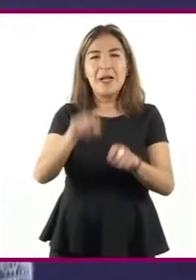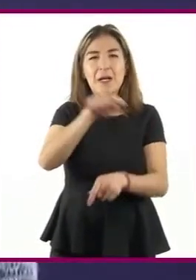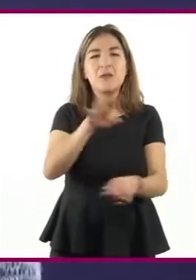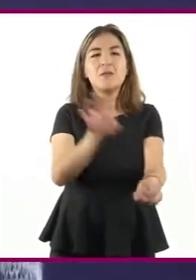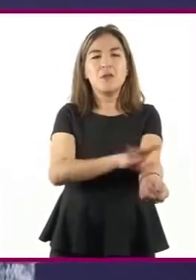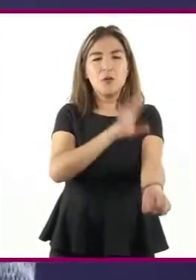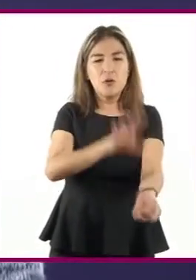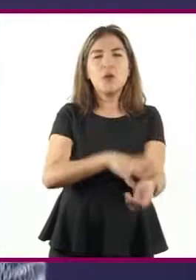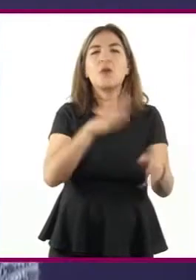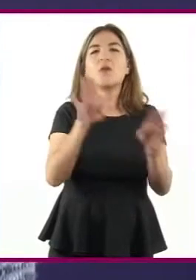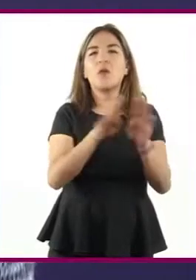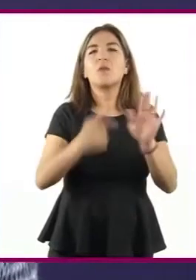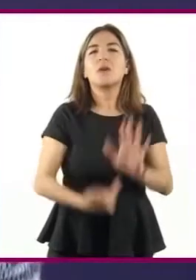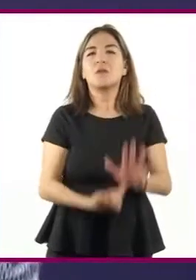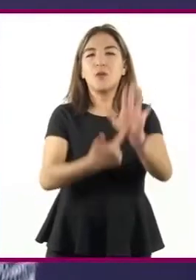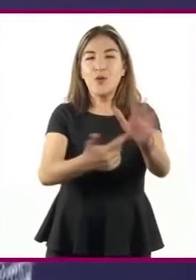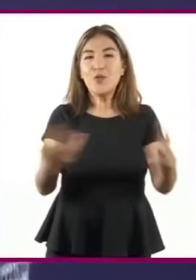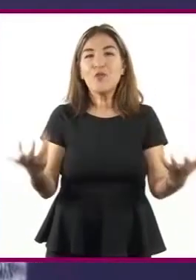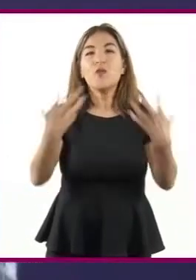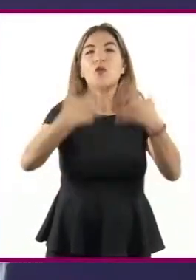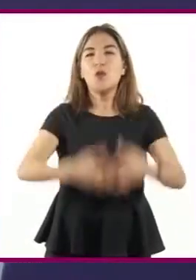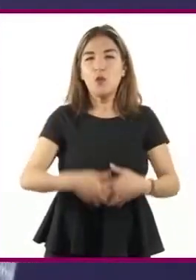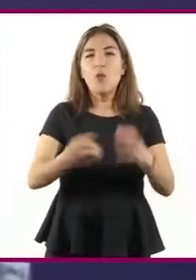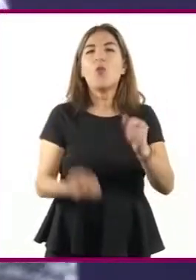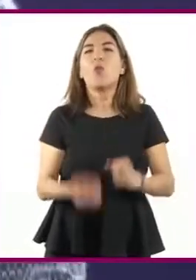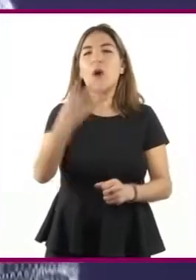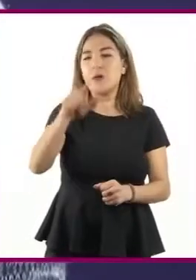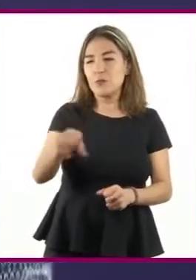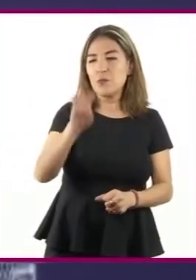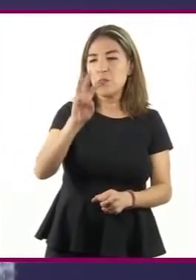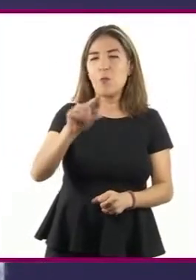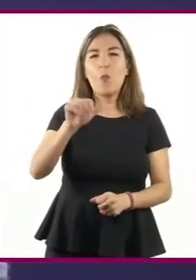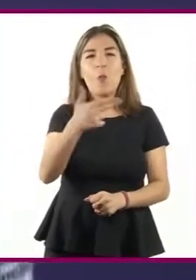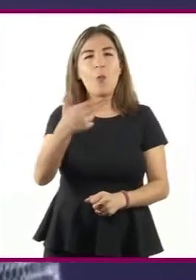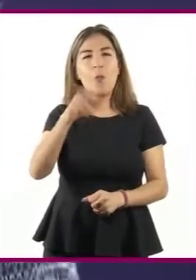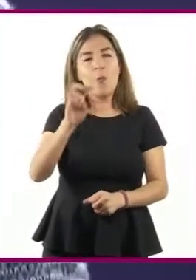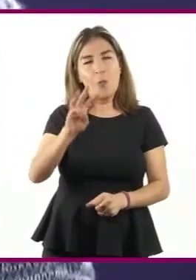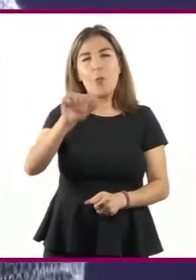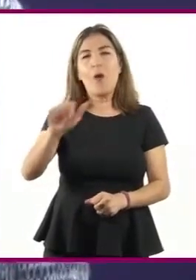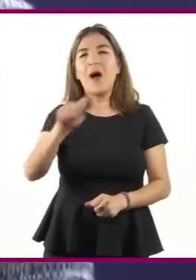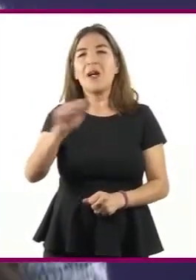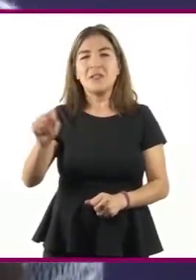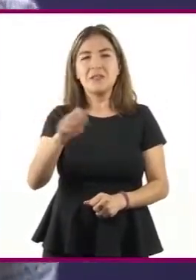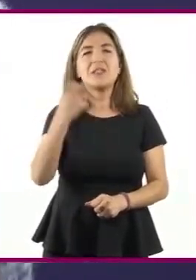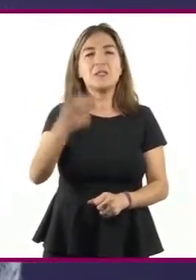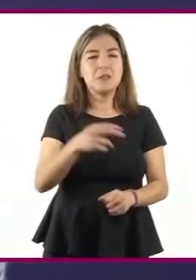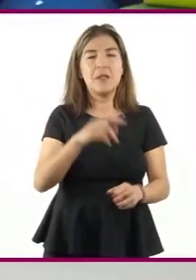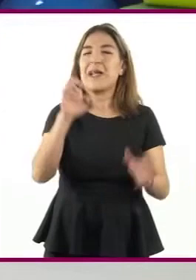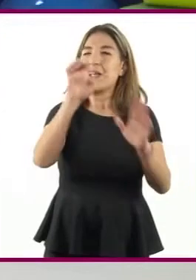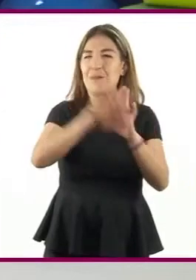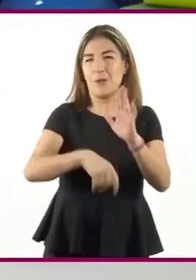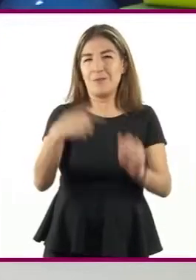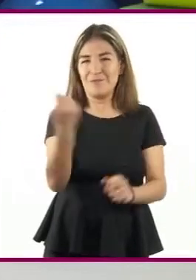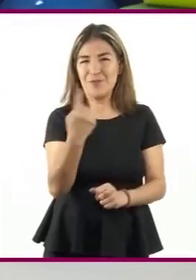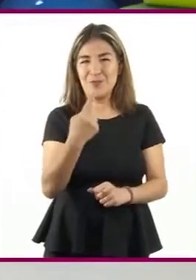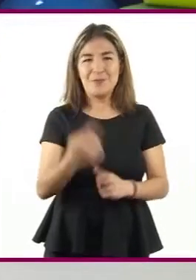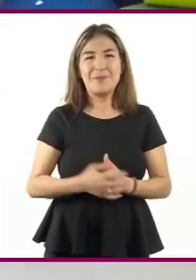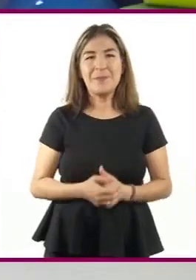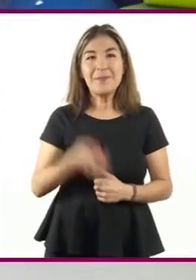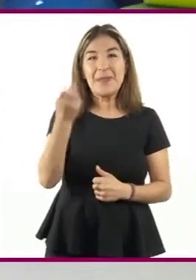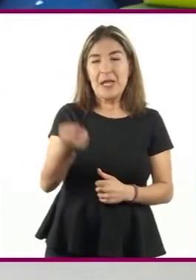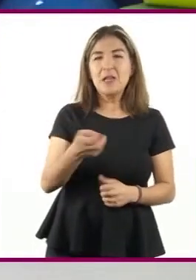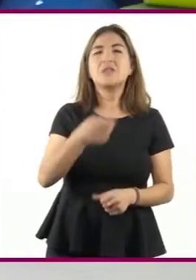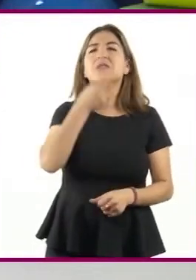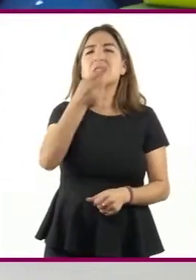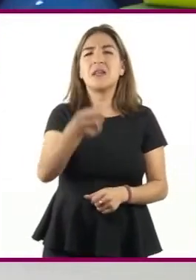son promocionados en función de cuántos watts de potencia tienen, como por ejemplo las licuadoras. A veces